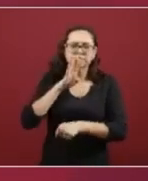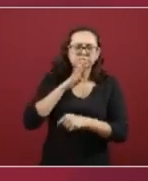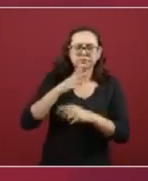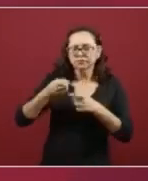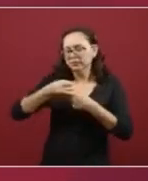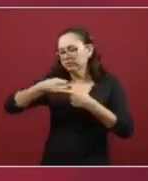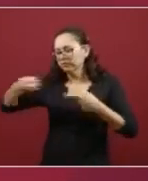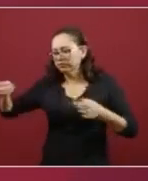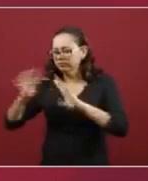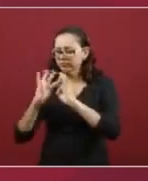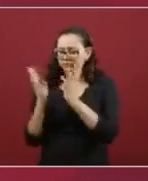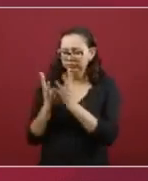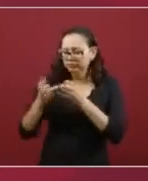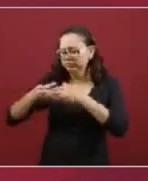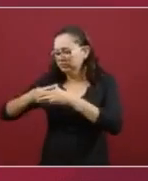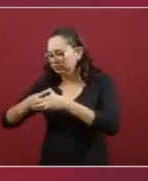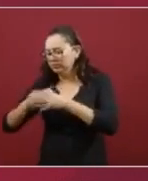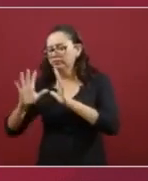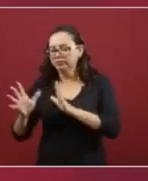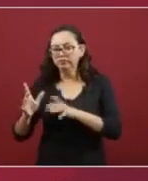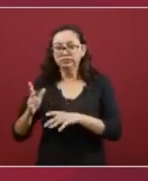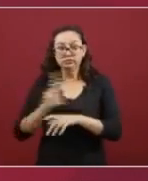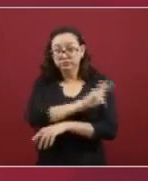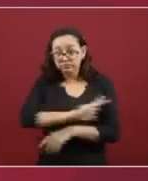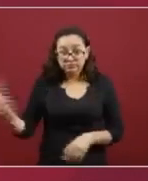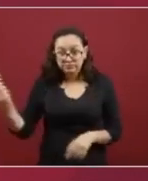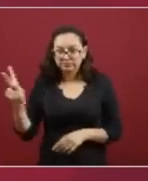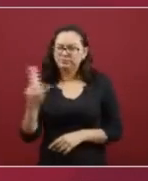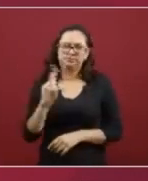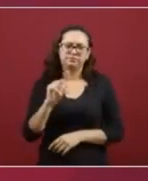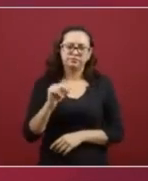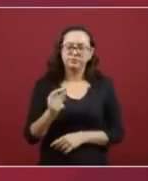No en todos lados, pero sí hay